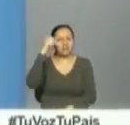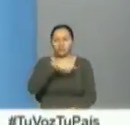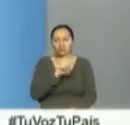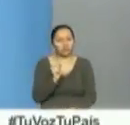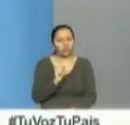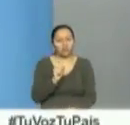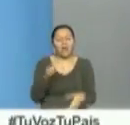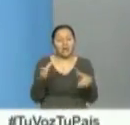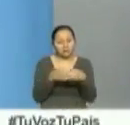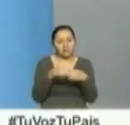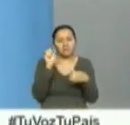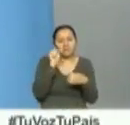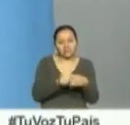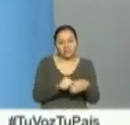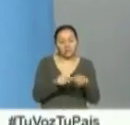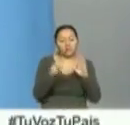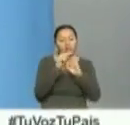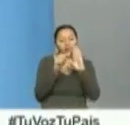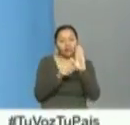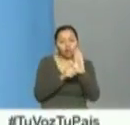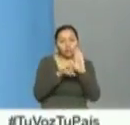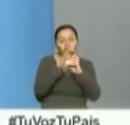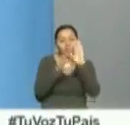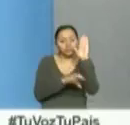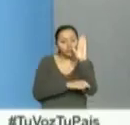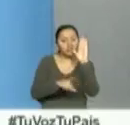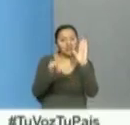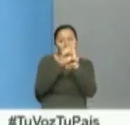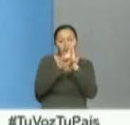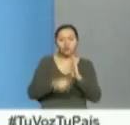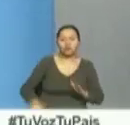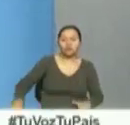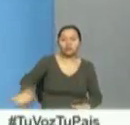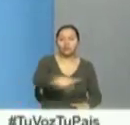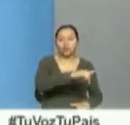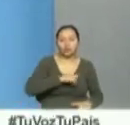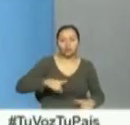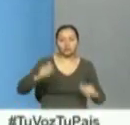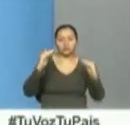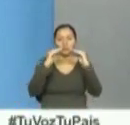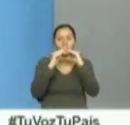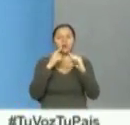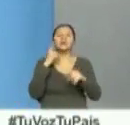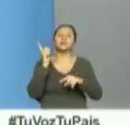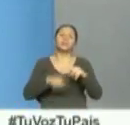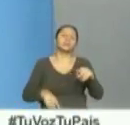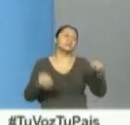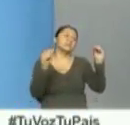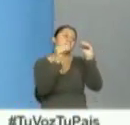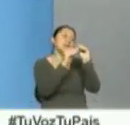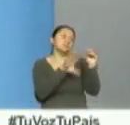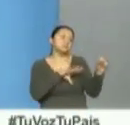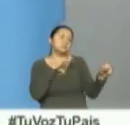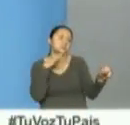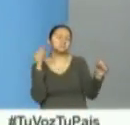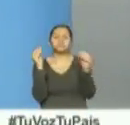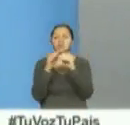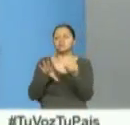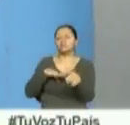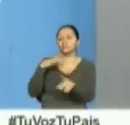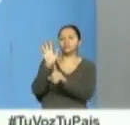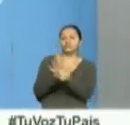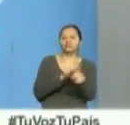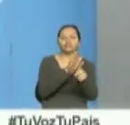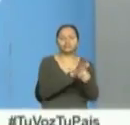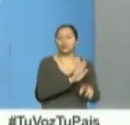La normativa, la constitución rige para todos. Aquí no podemos privilegiar a nadie.